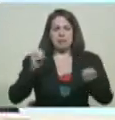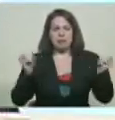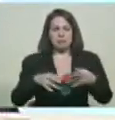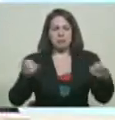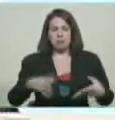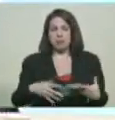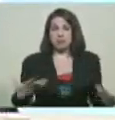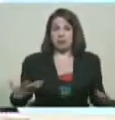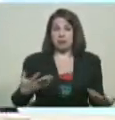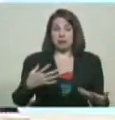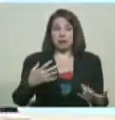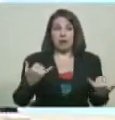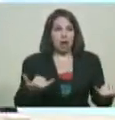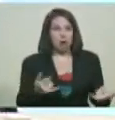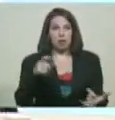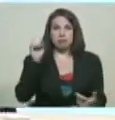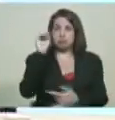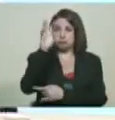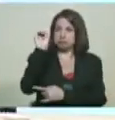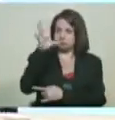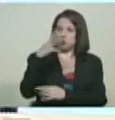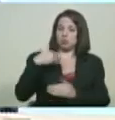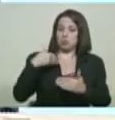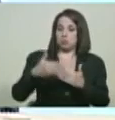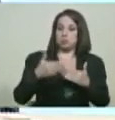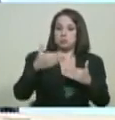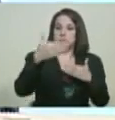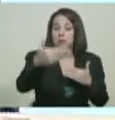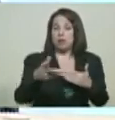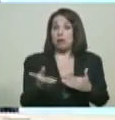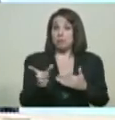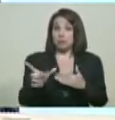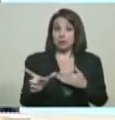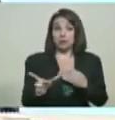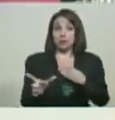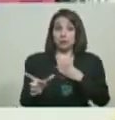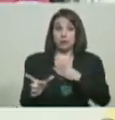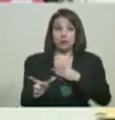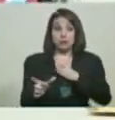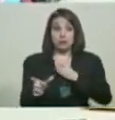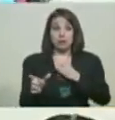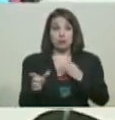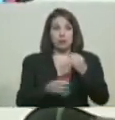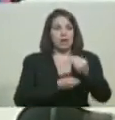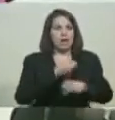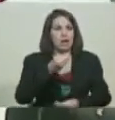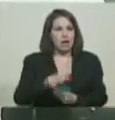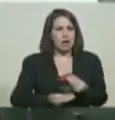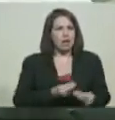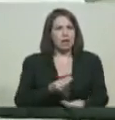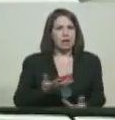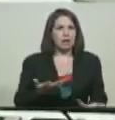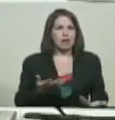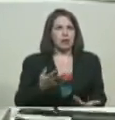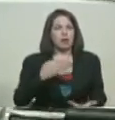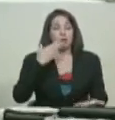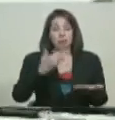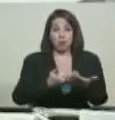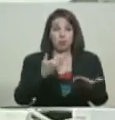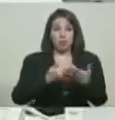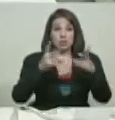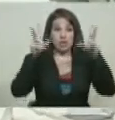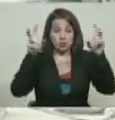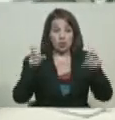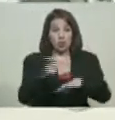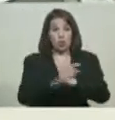que el partido socialista unido de venezuela me formule una propuesta para hacer un nuevo